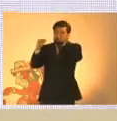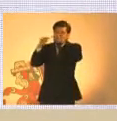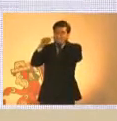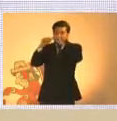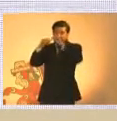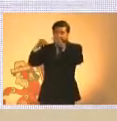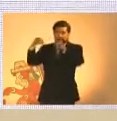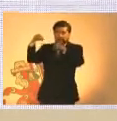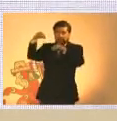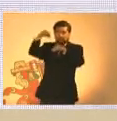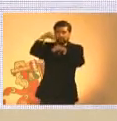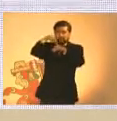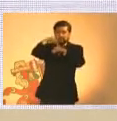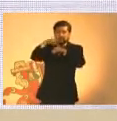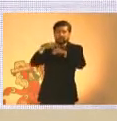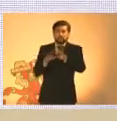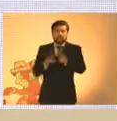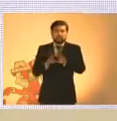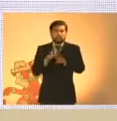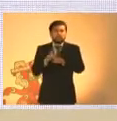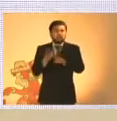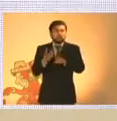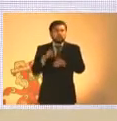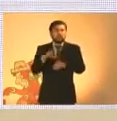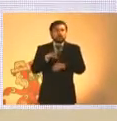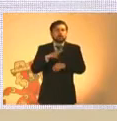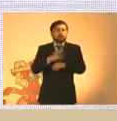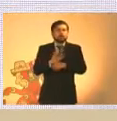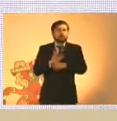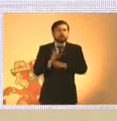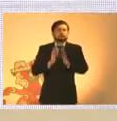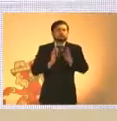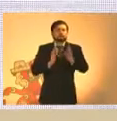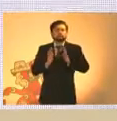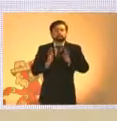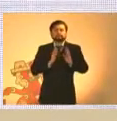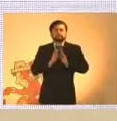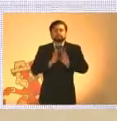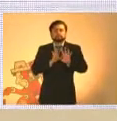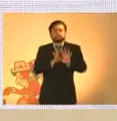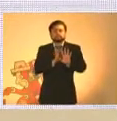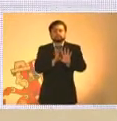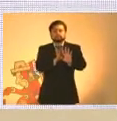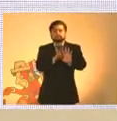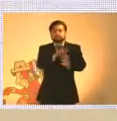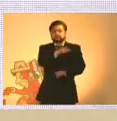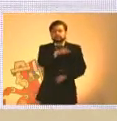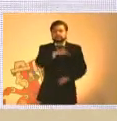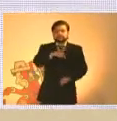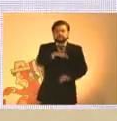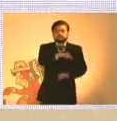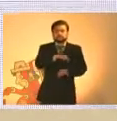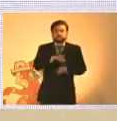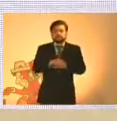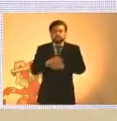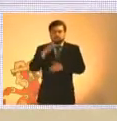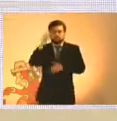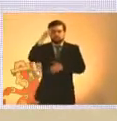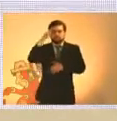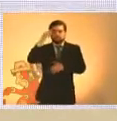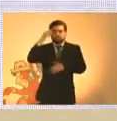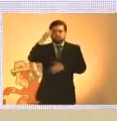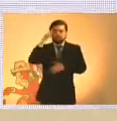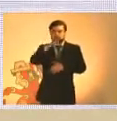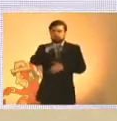acá está las tropas realistas de el virrey la